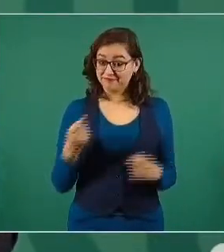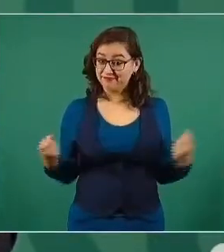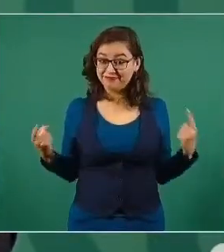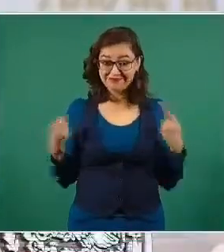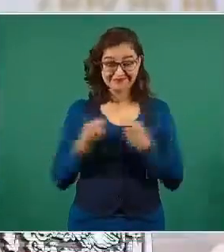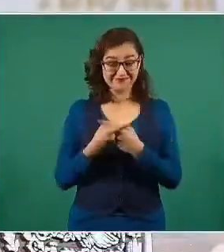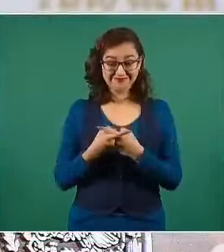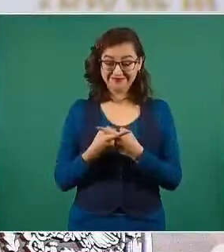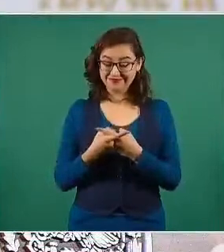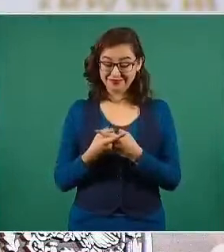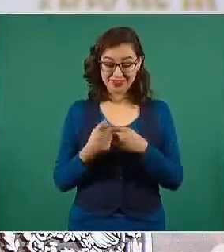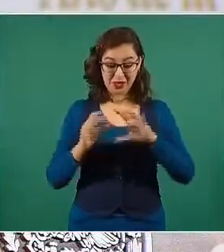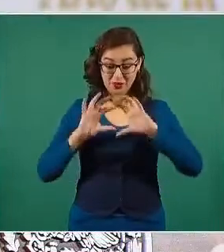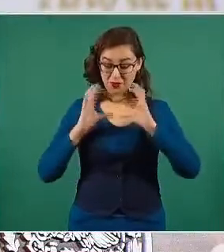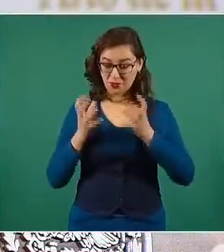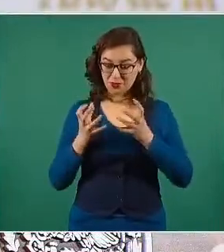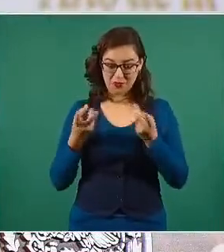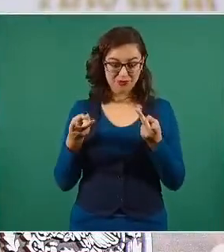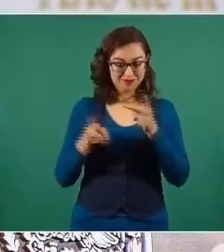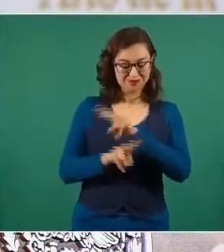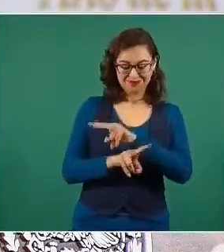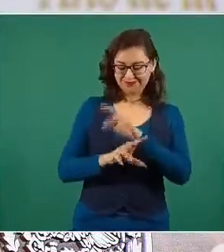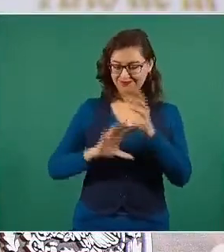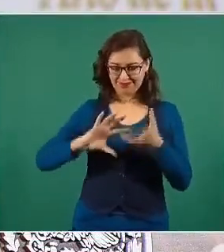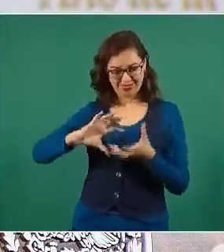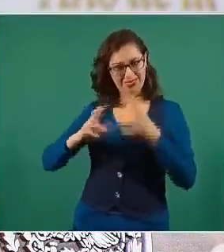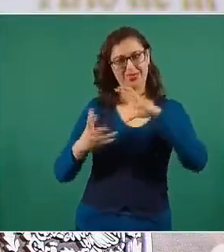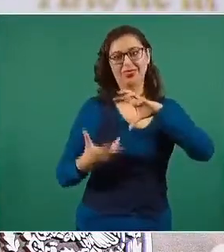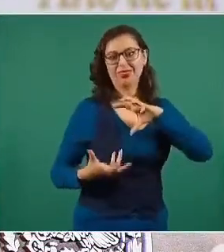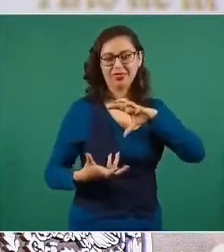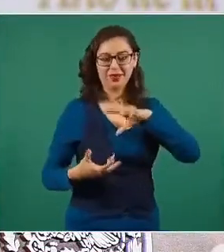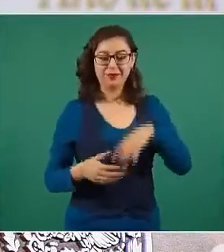así sucedía, de que